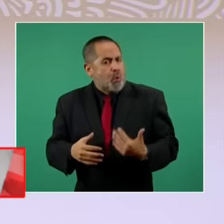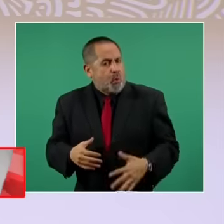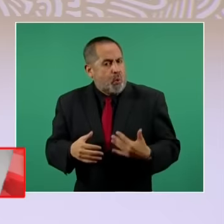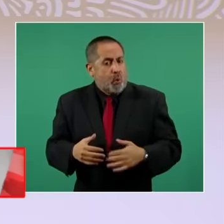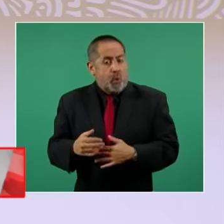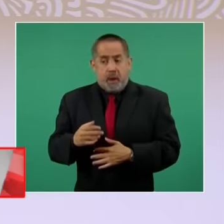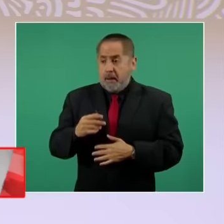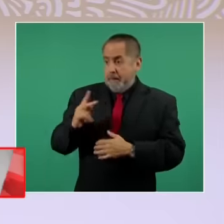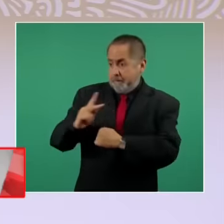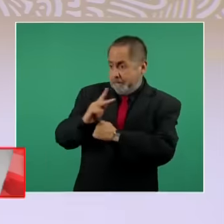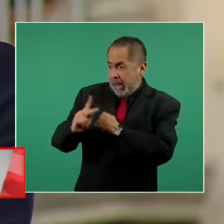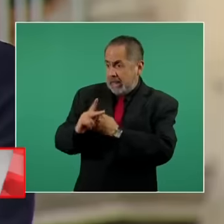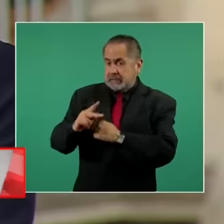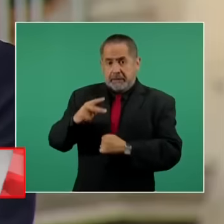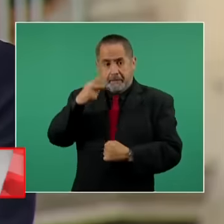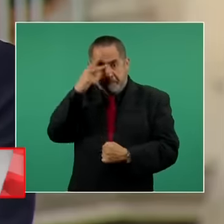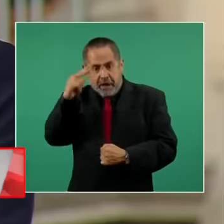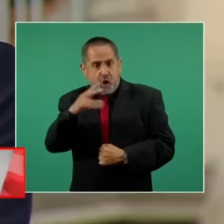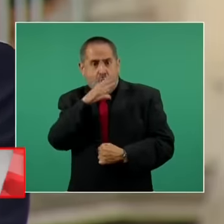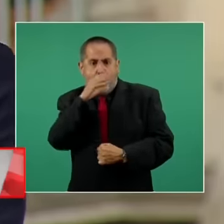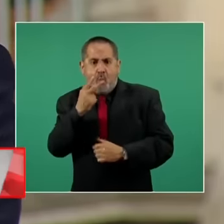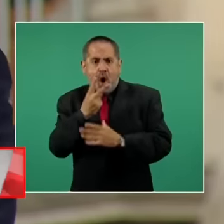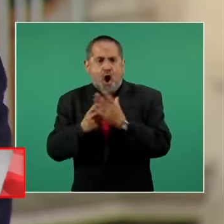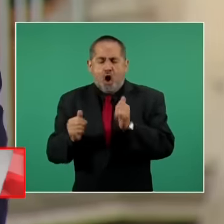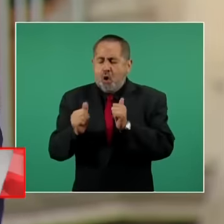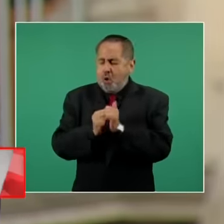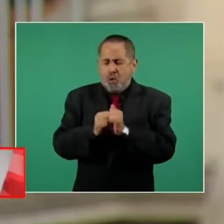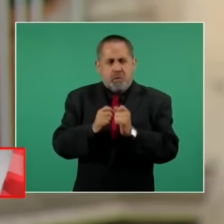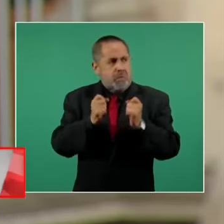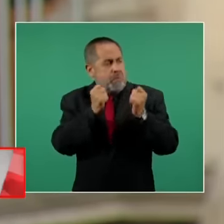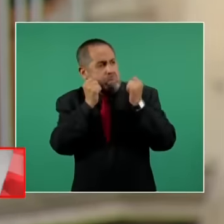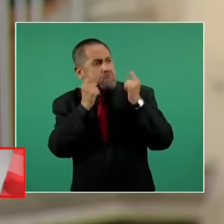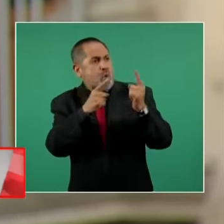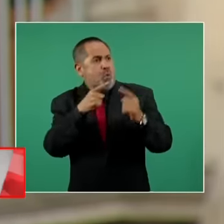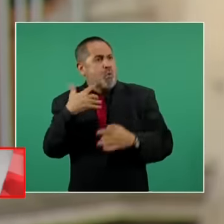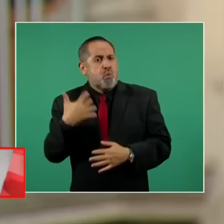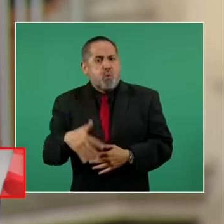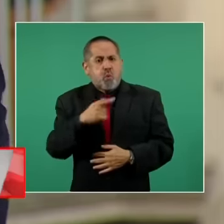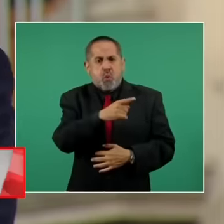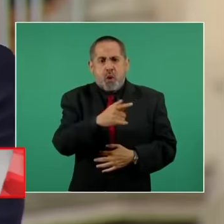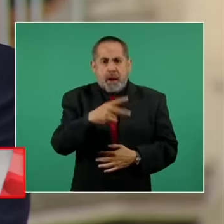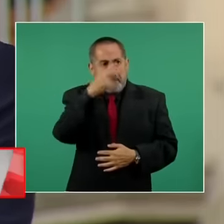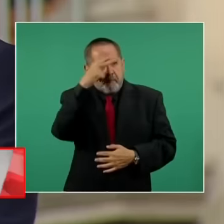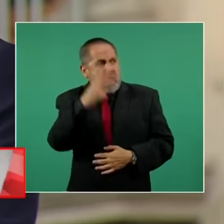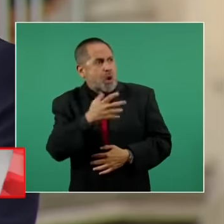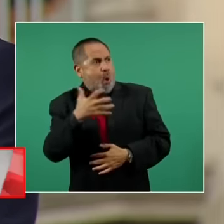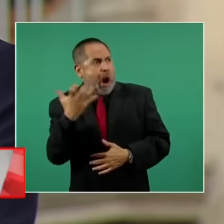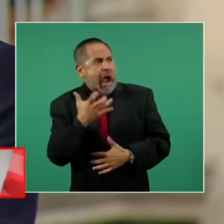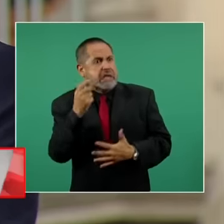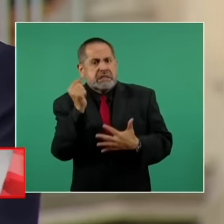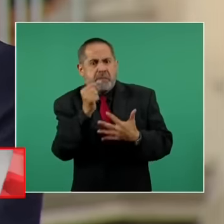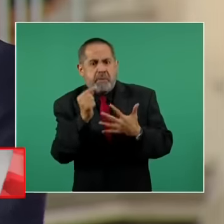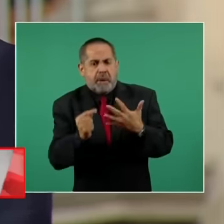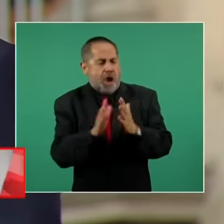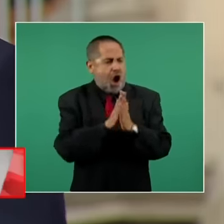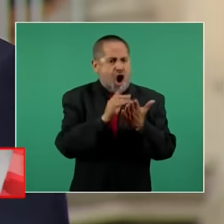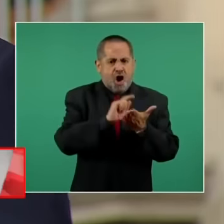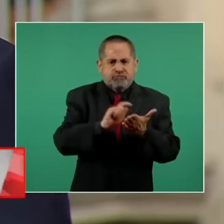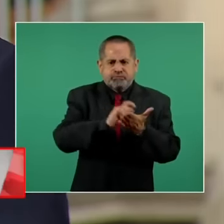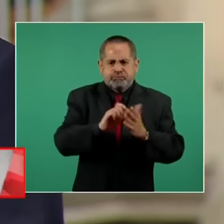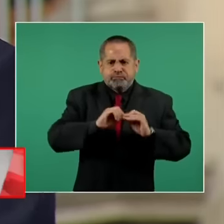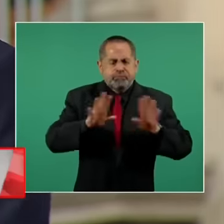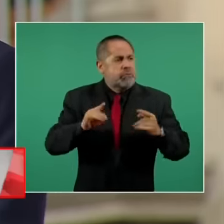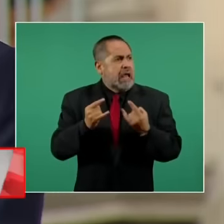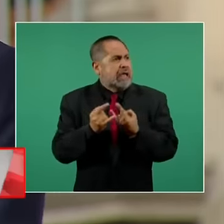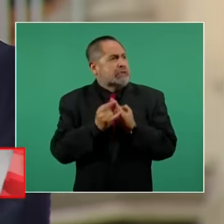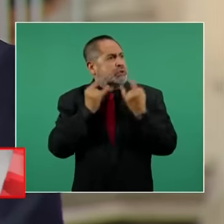que une nuestras tierras comienza con el deslumbramiento que nos provocan sus huellas profundas y diversas en la literatura y la historia